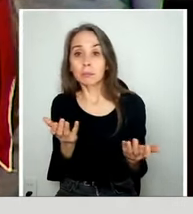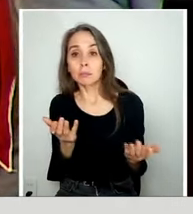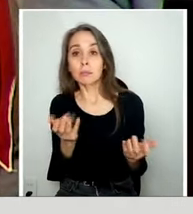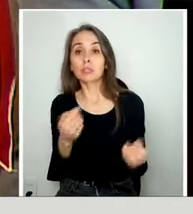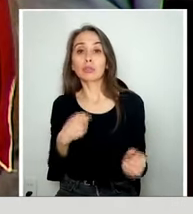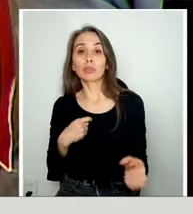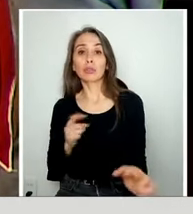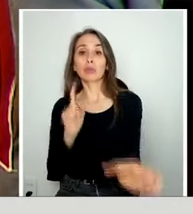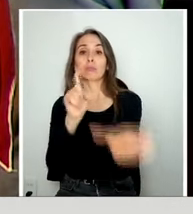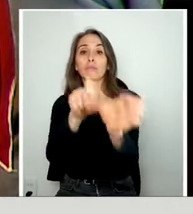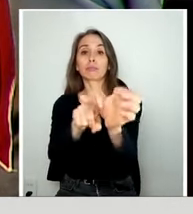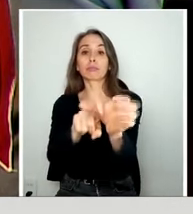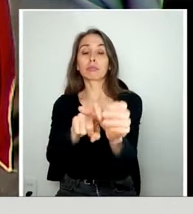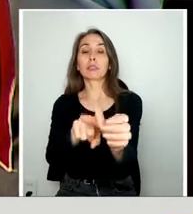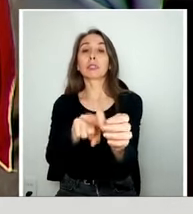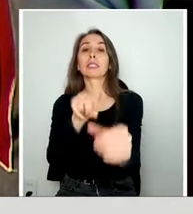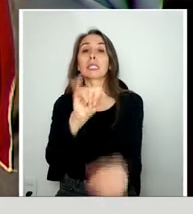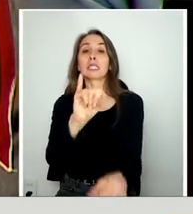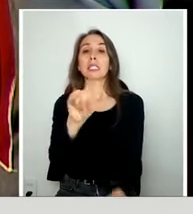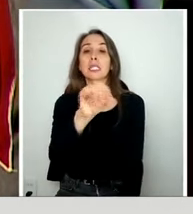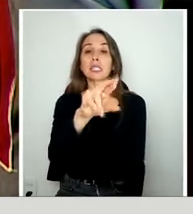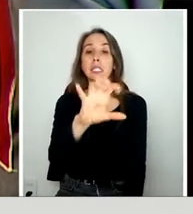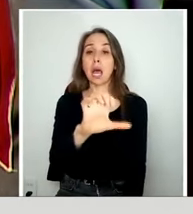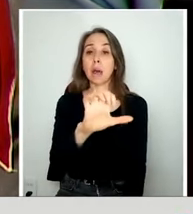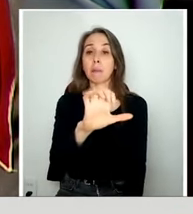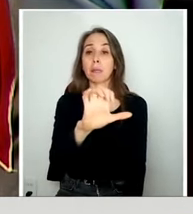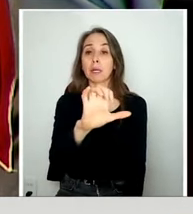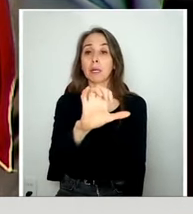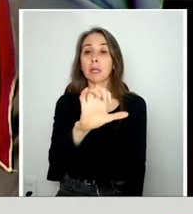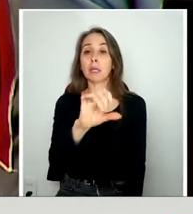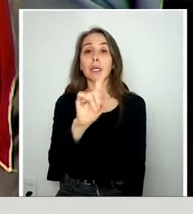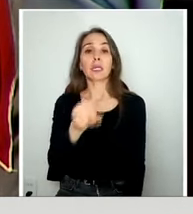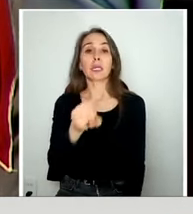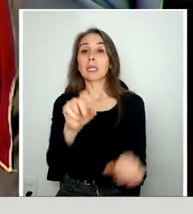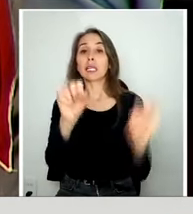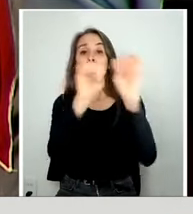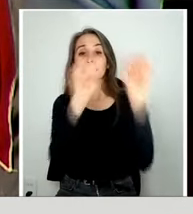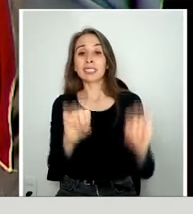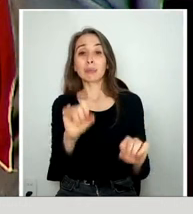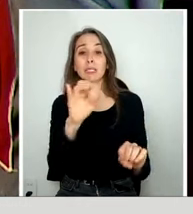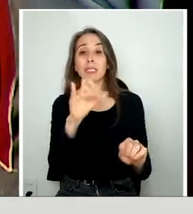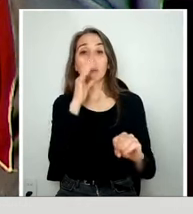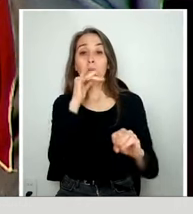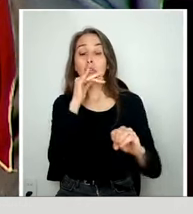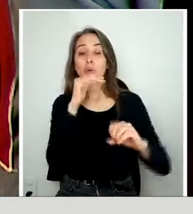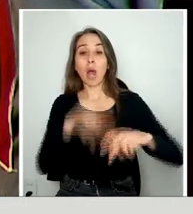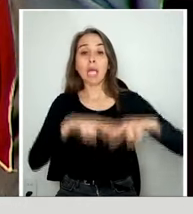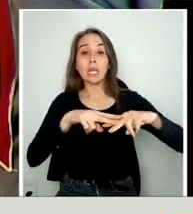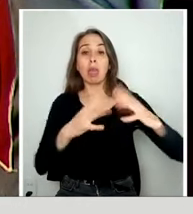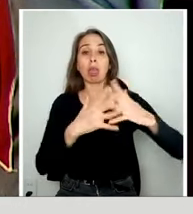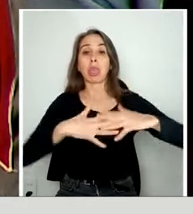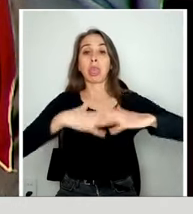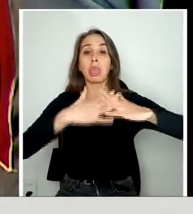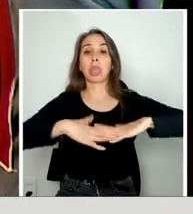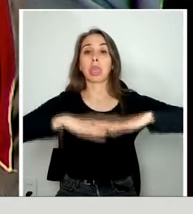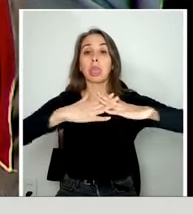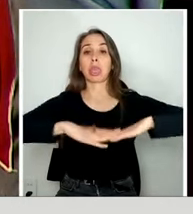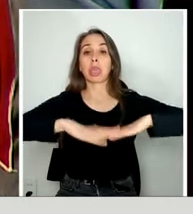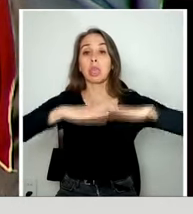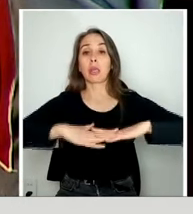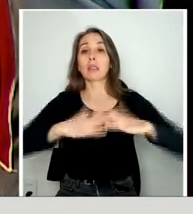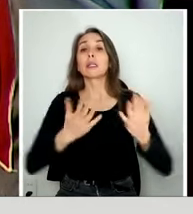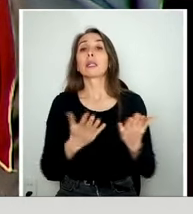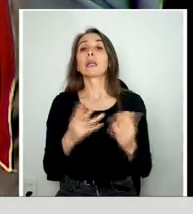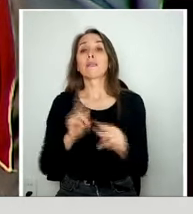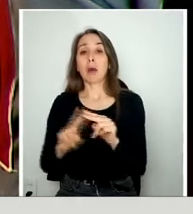al sistema el sistema no se sostiene Y la verdad es que creo que vamos a estar legislando para